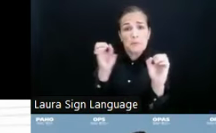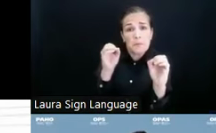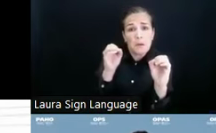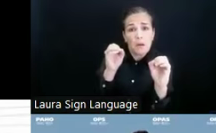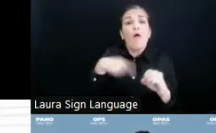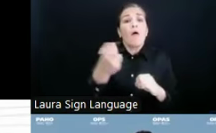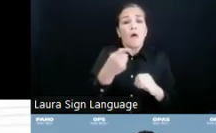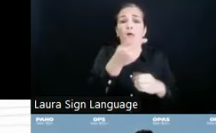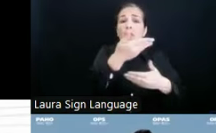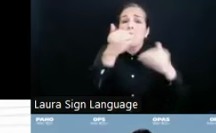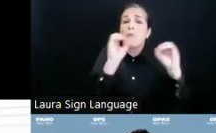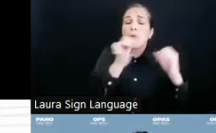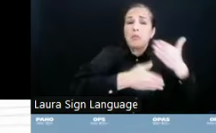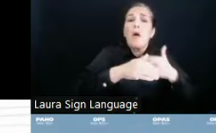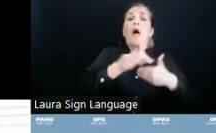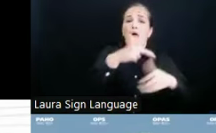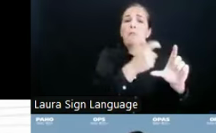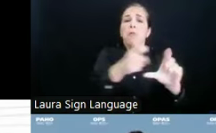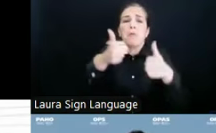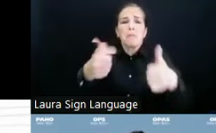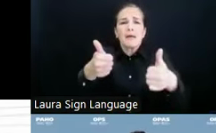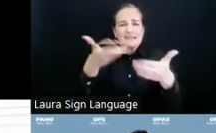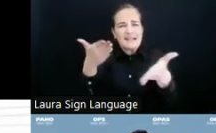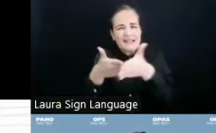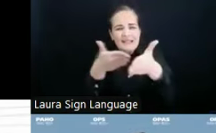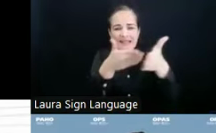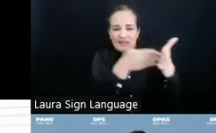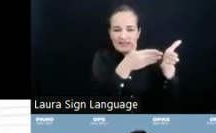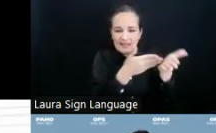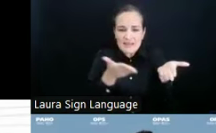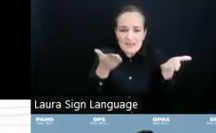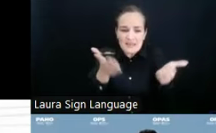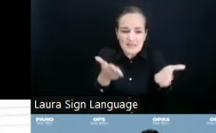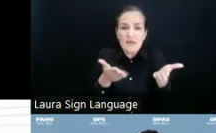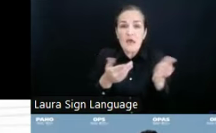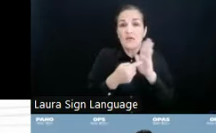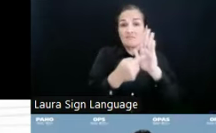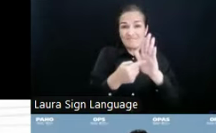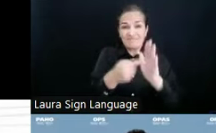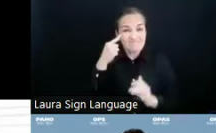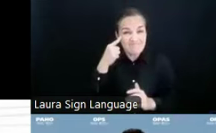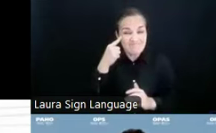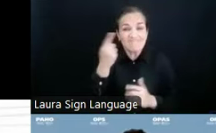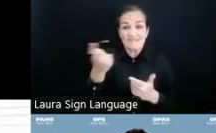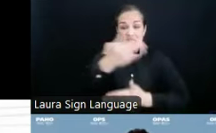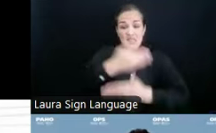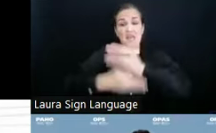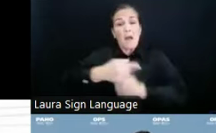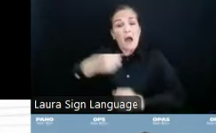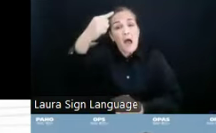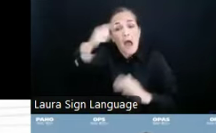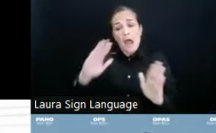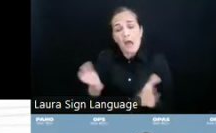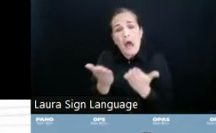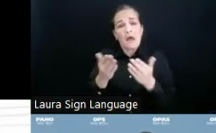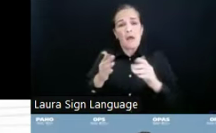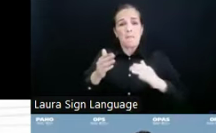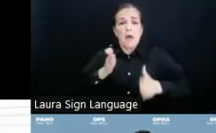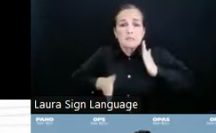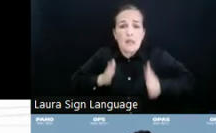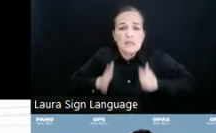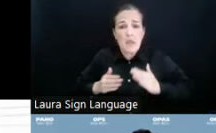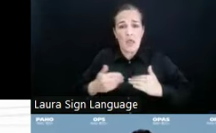This salud is porque applicable to creo que all muchas health veces estamos services. queriendo reconstruir lo que ya tenemos Oftentimes, we ya y estamos relate con rehabilitación, disability with cuando realmente rehabilitation,